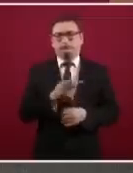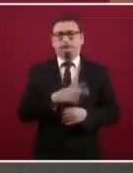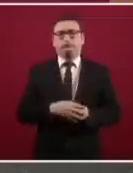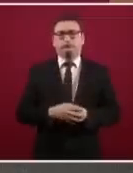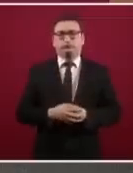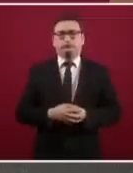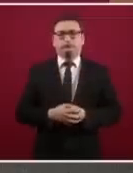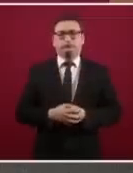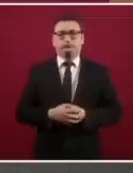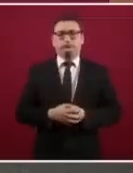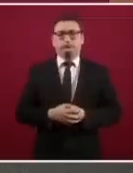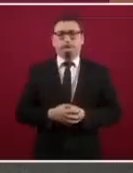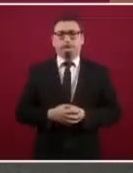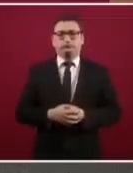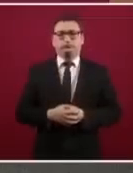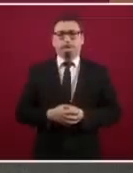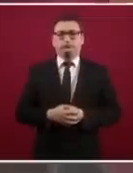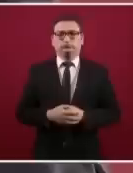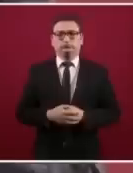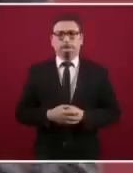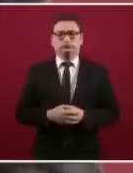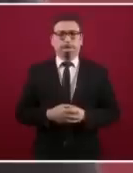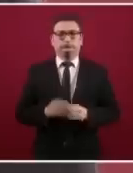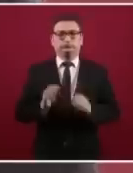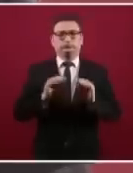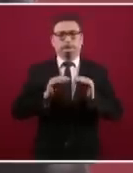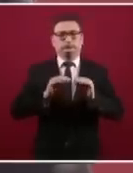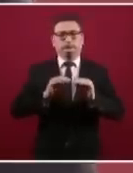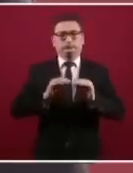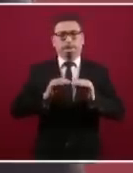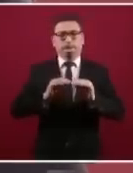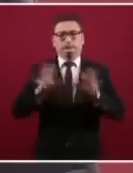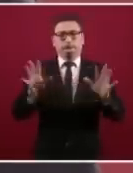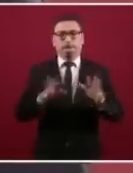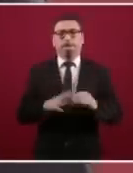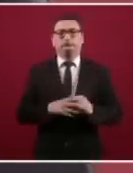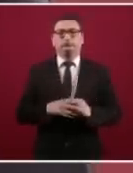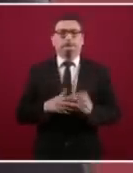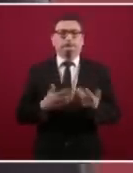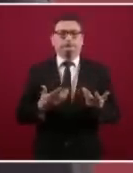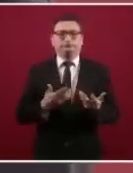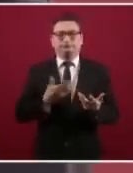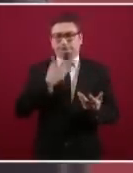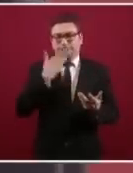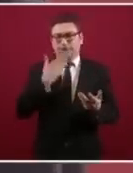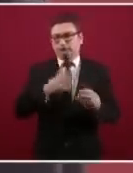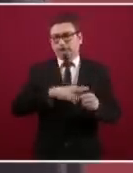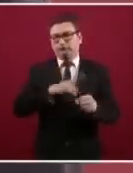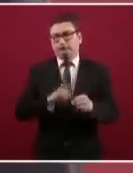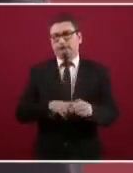Desde luego, es normal que